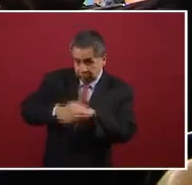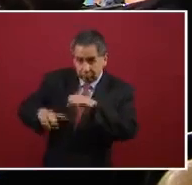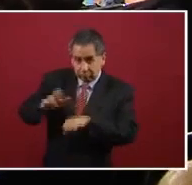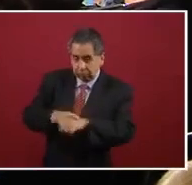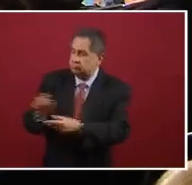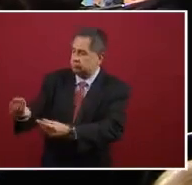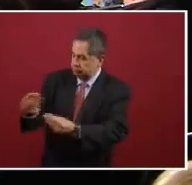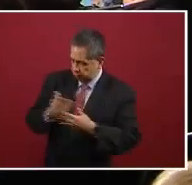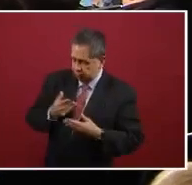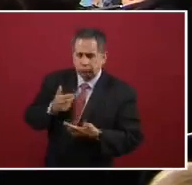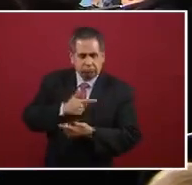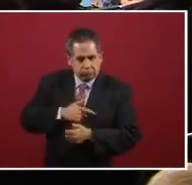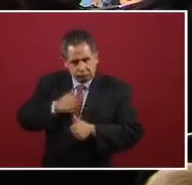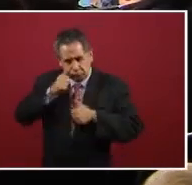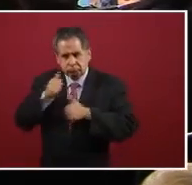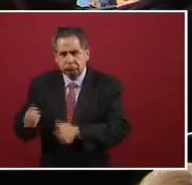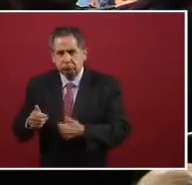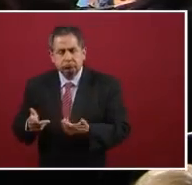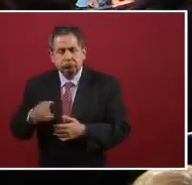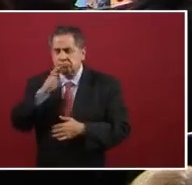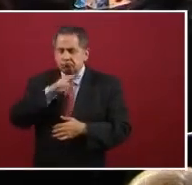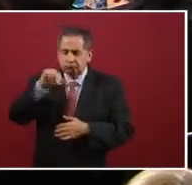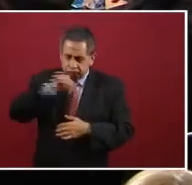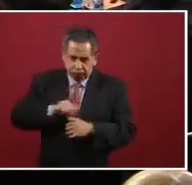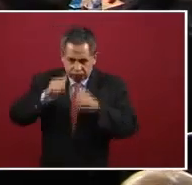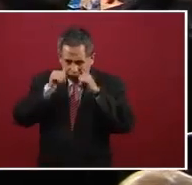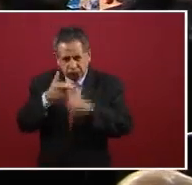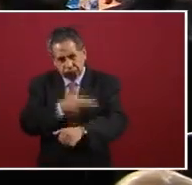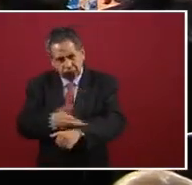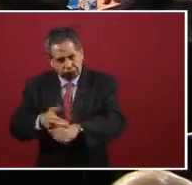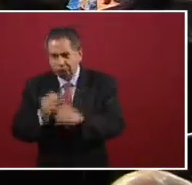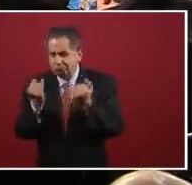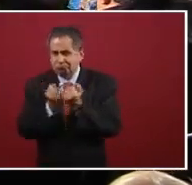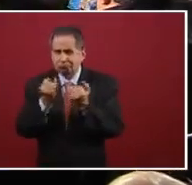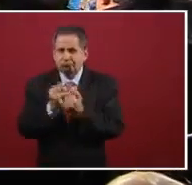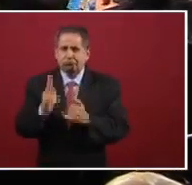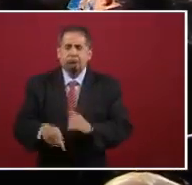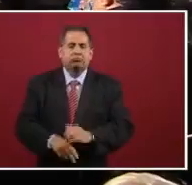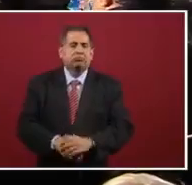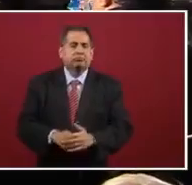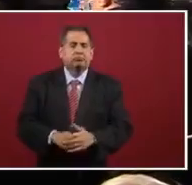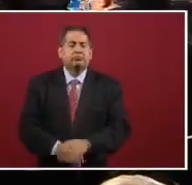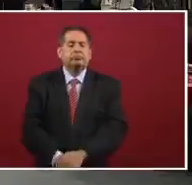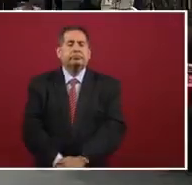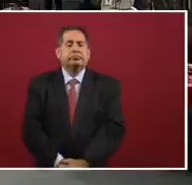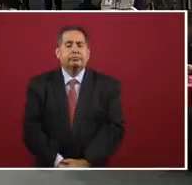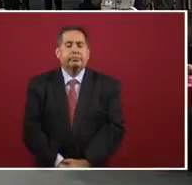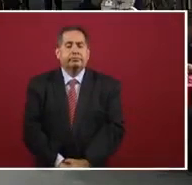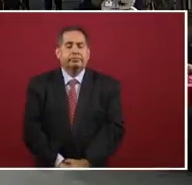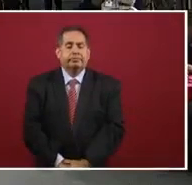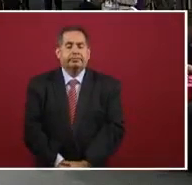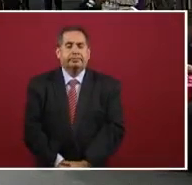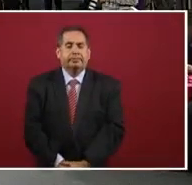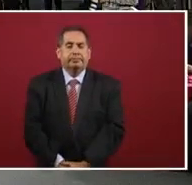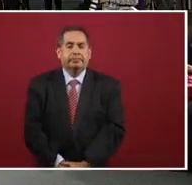con mucho gusto lo atendemos, como con la prontitud y celeridad que se hizo este caso. Gracias. Tú, por favor.